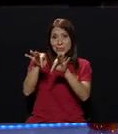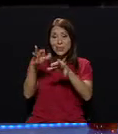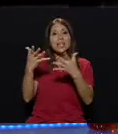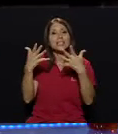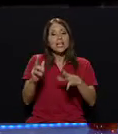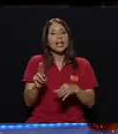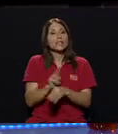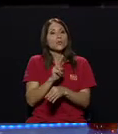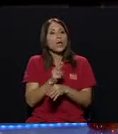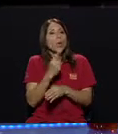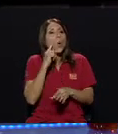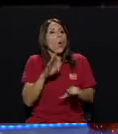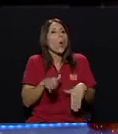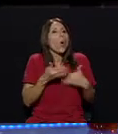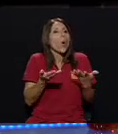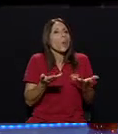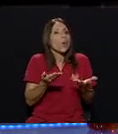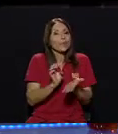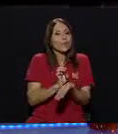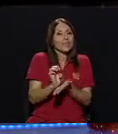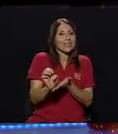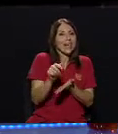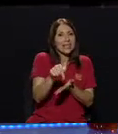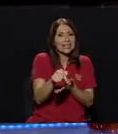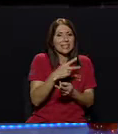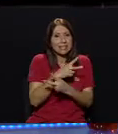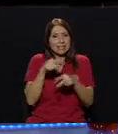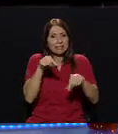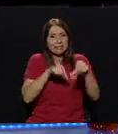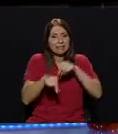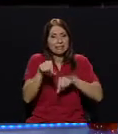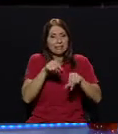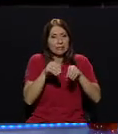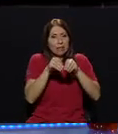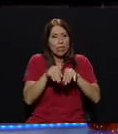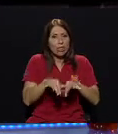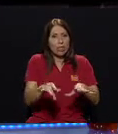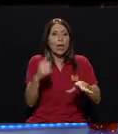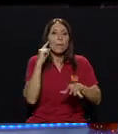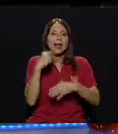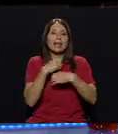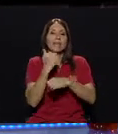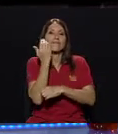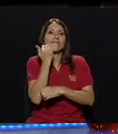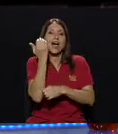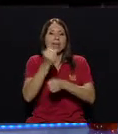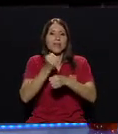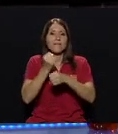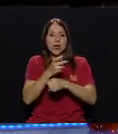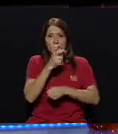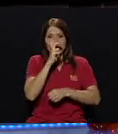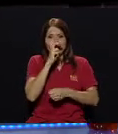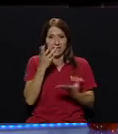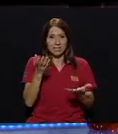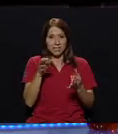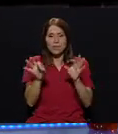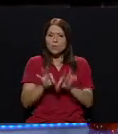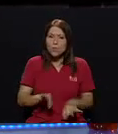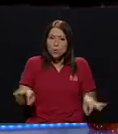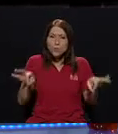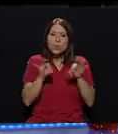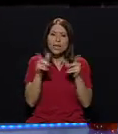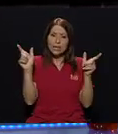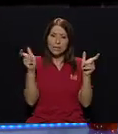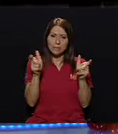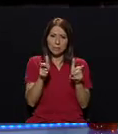ya se ha buscado un manejo integral de plagas para facilitar el trabajo de las abejas. Y muy importante es que disminuyamos